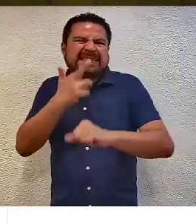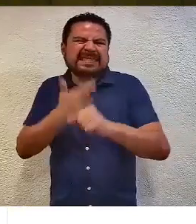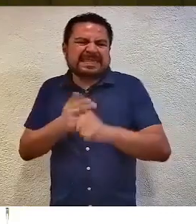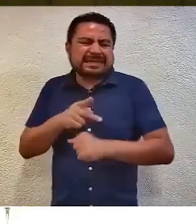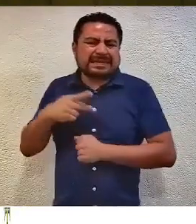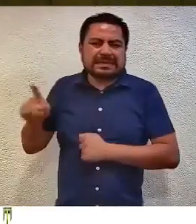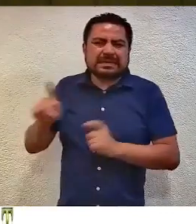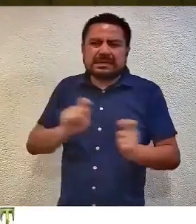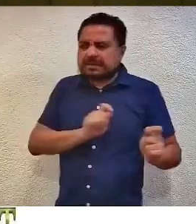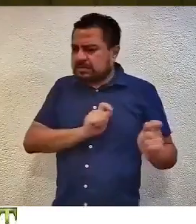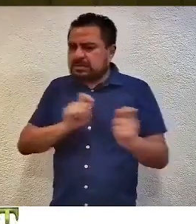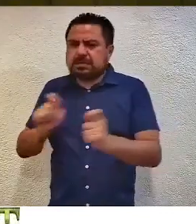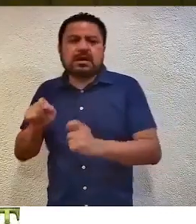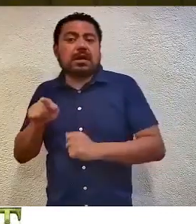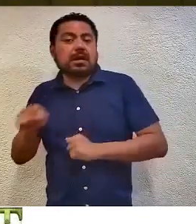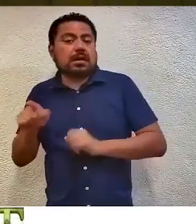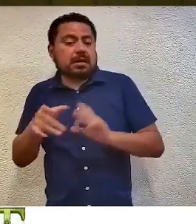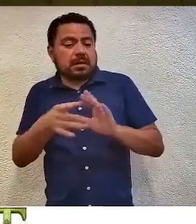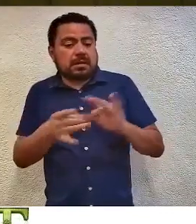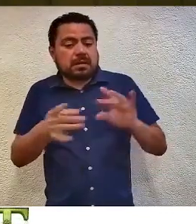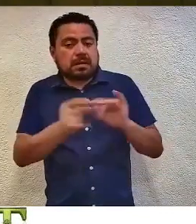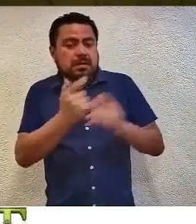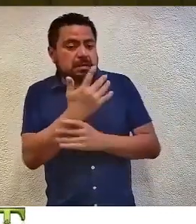asunto y dicen que es